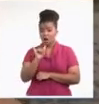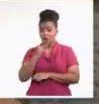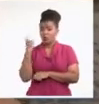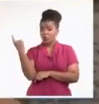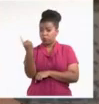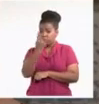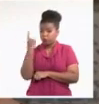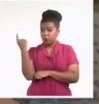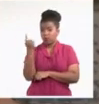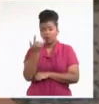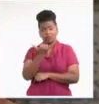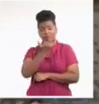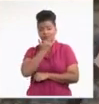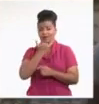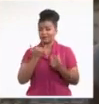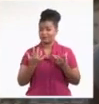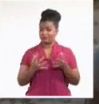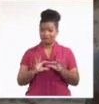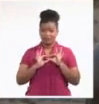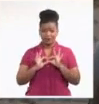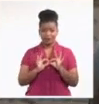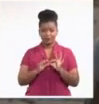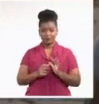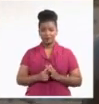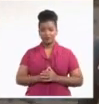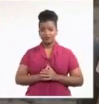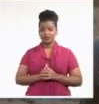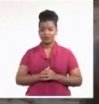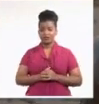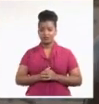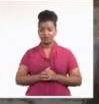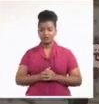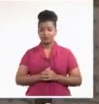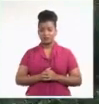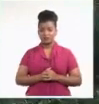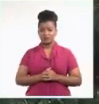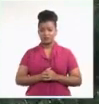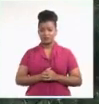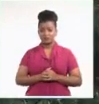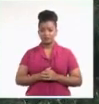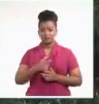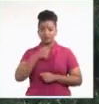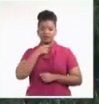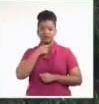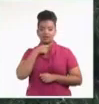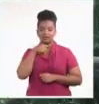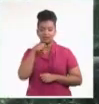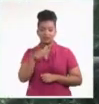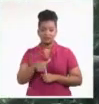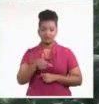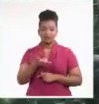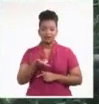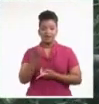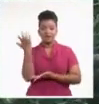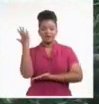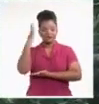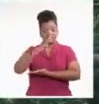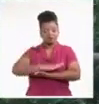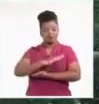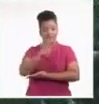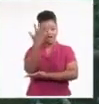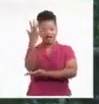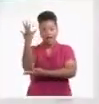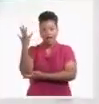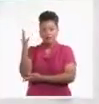que ha hecho muchos, muchos daños. Por ejemplo, ¿qué tipo de destrozos en las comunicaciones, digamos? El primer destrozo fue al arbolado de la ciudad.